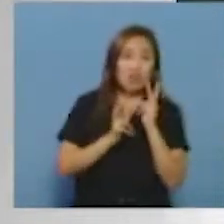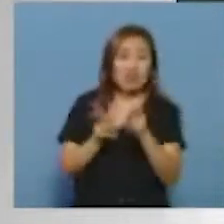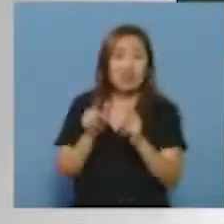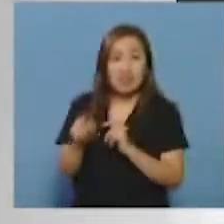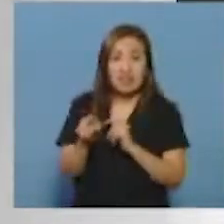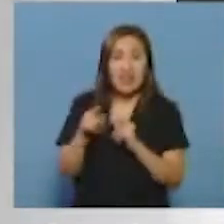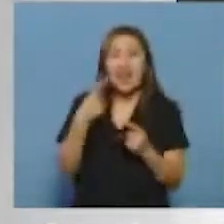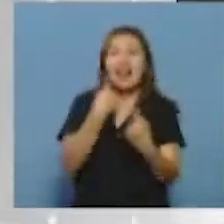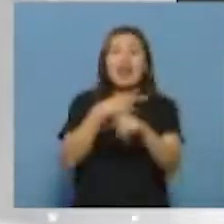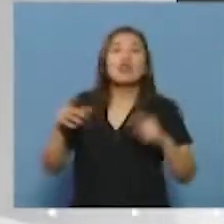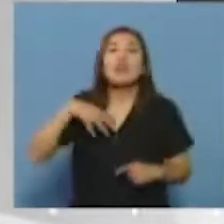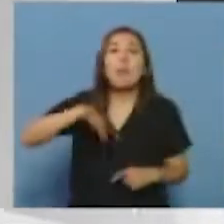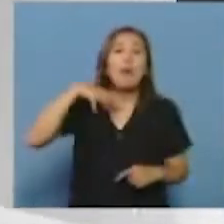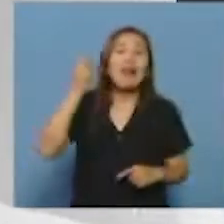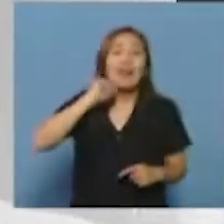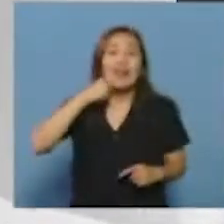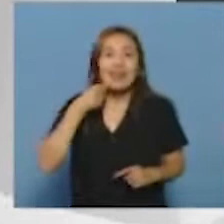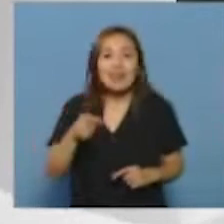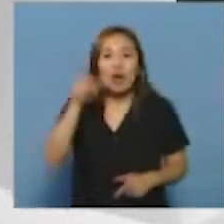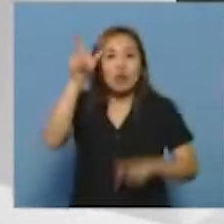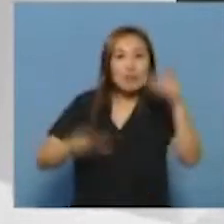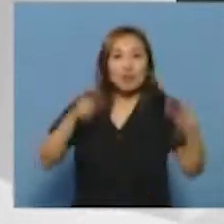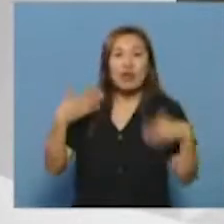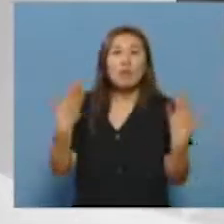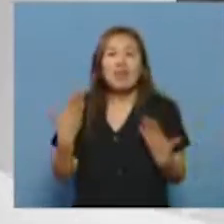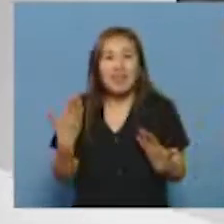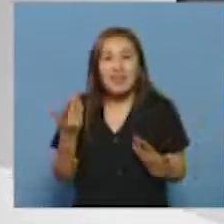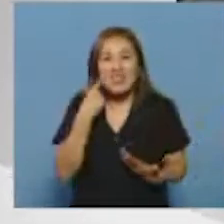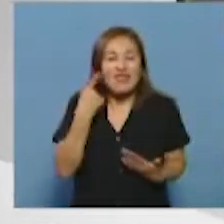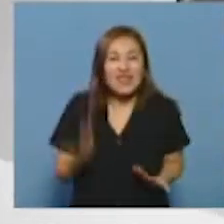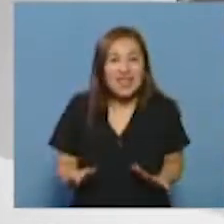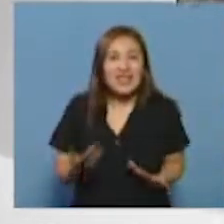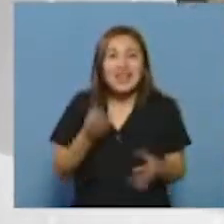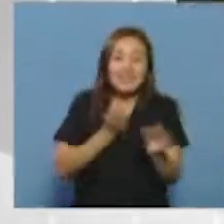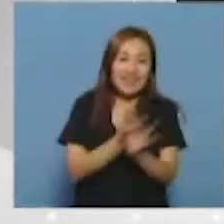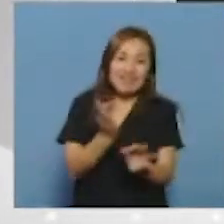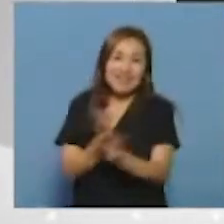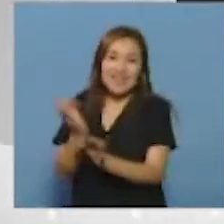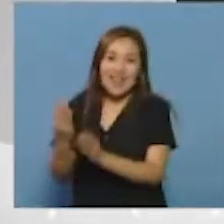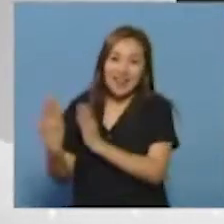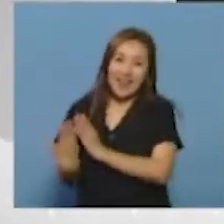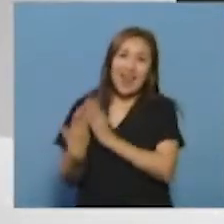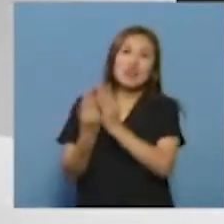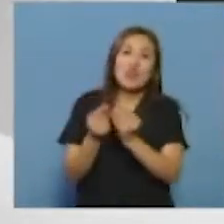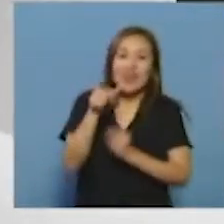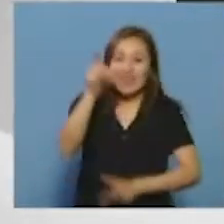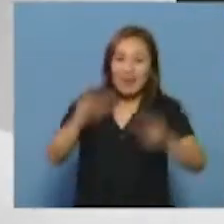de las cosas más lindas que le puede tocar a una persona en la vida, que es enseñar, ayudar a crecer,